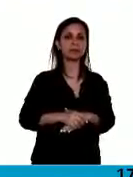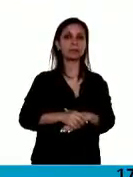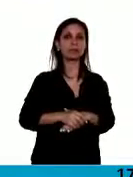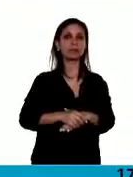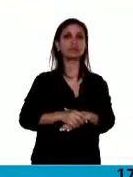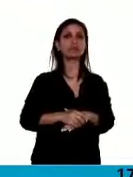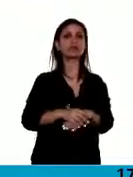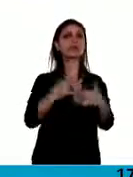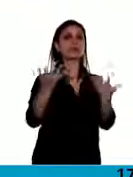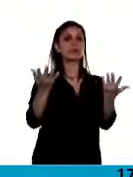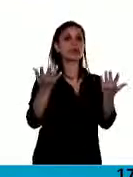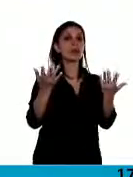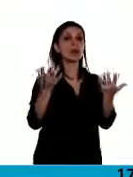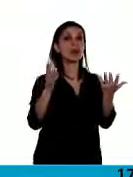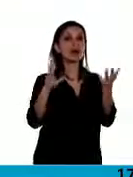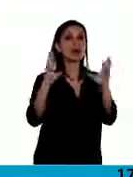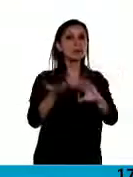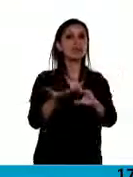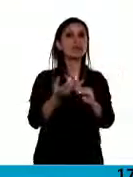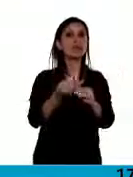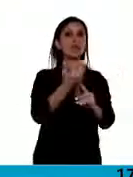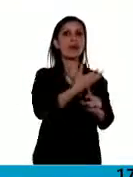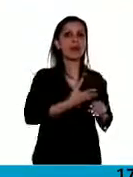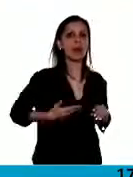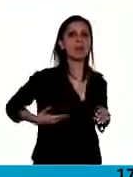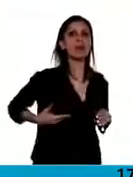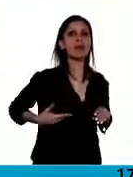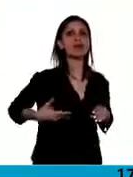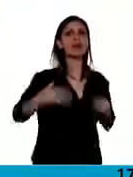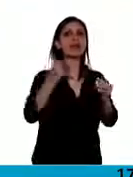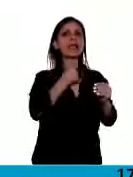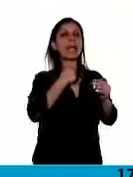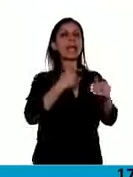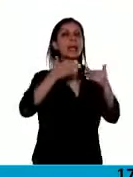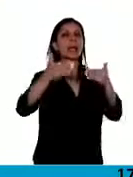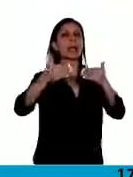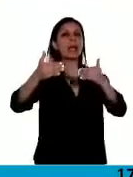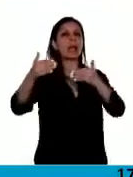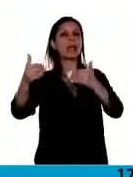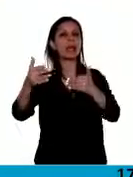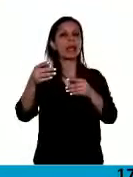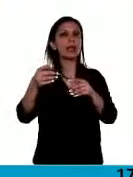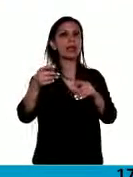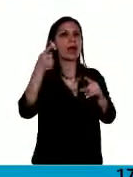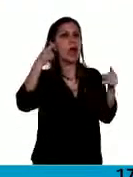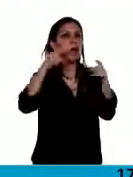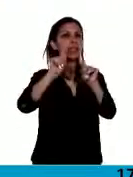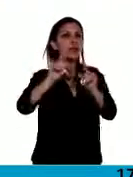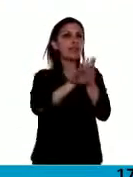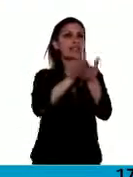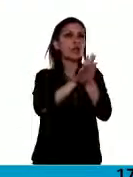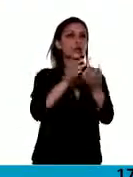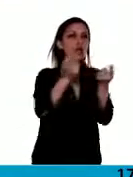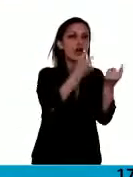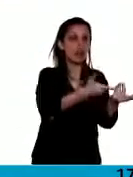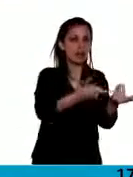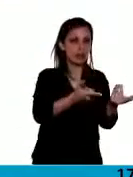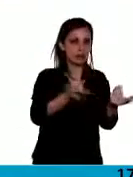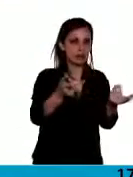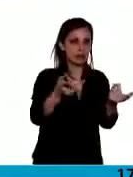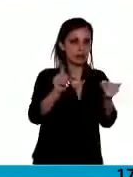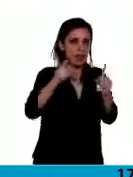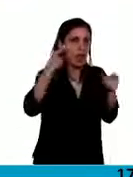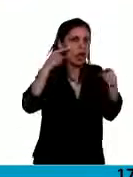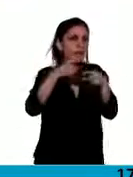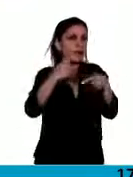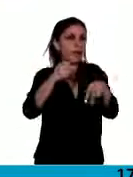Es decir, que las gestiones del gobierno para postergar el desalojo no se hacen con el fin de resolver el problema de fondo habitacional de la familia, sino para